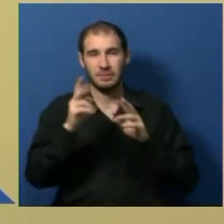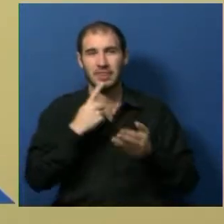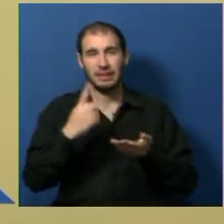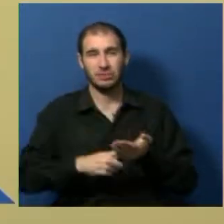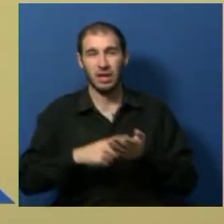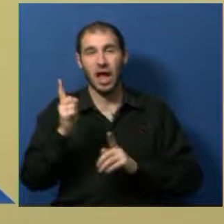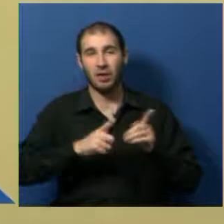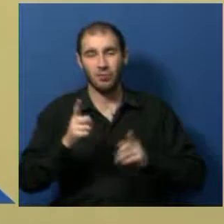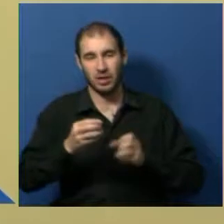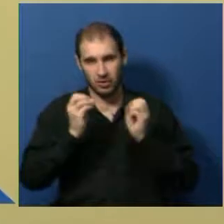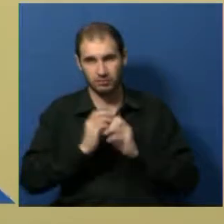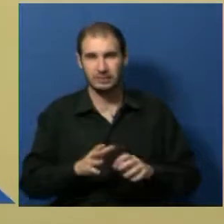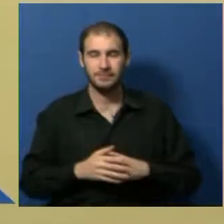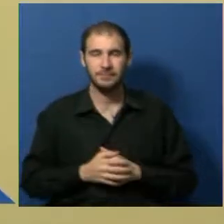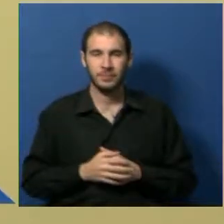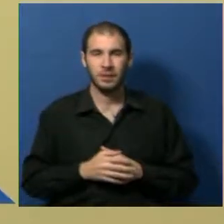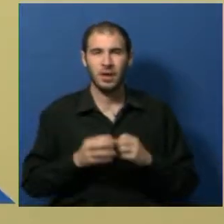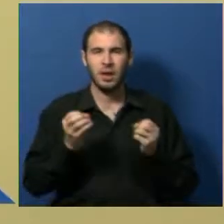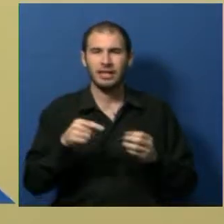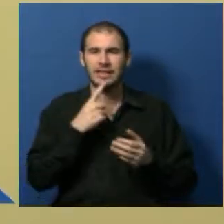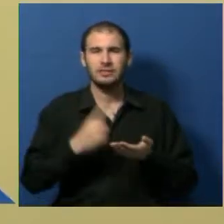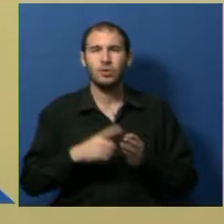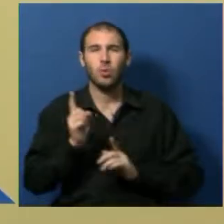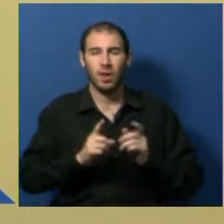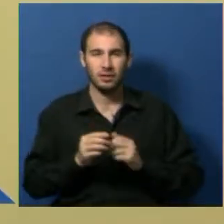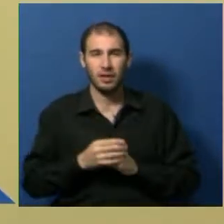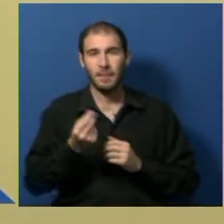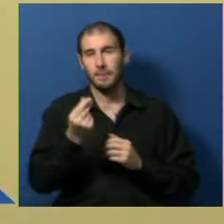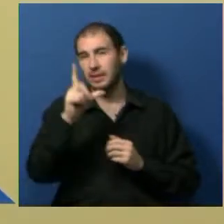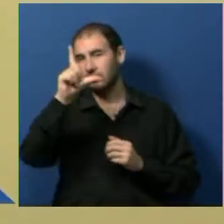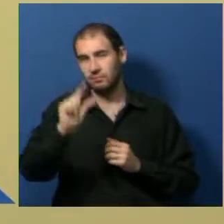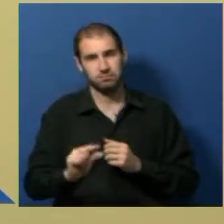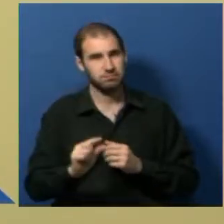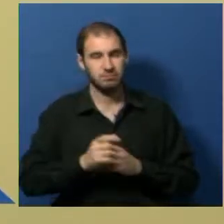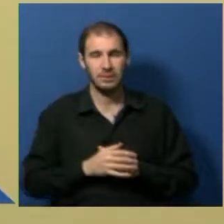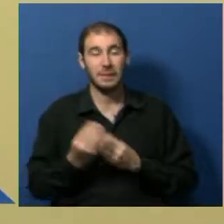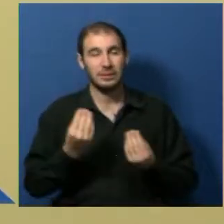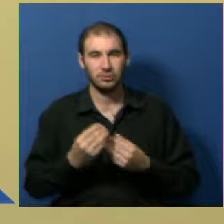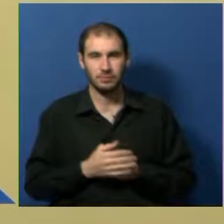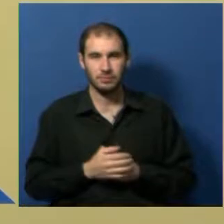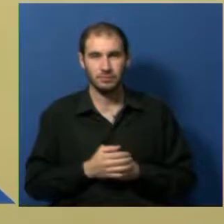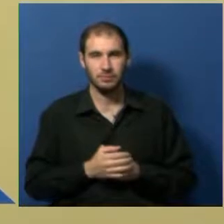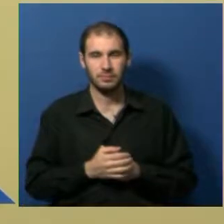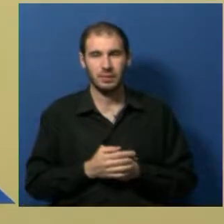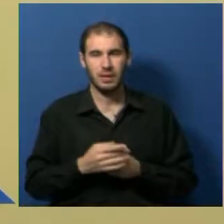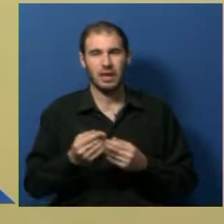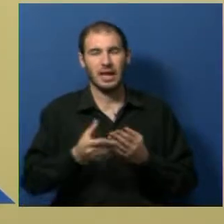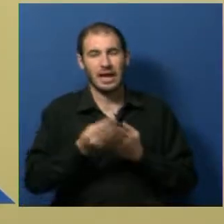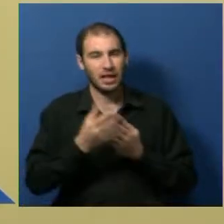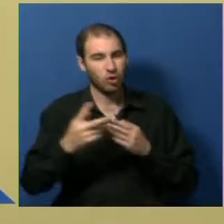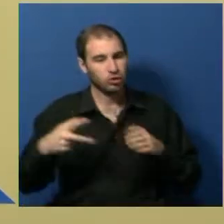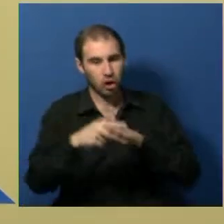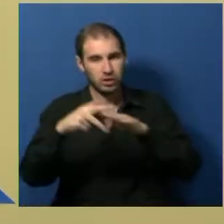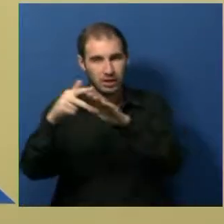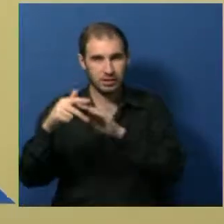que se implementaron. ¿Y por qué? ¿Cuál fue esa medida? Bajar la inflación, ¿no? ¿Qué pasó? Hubo muchos ajustes por hacer,